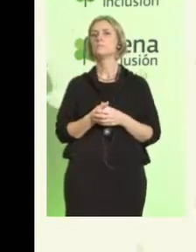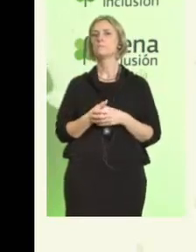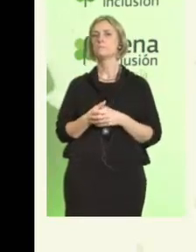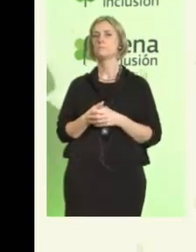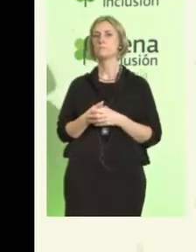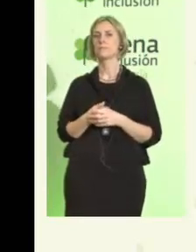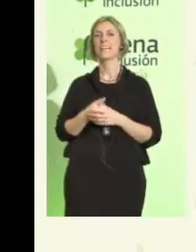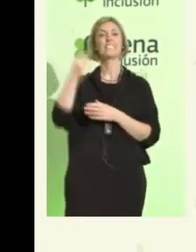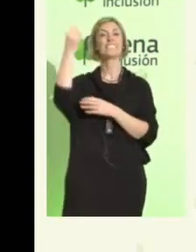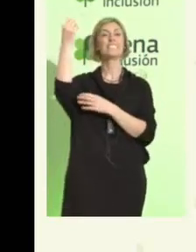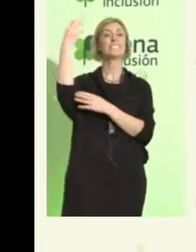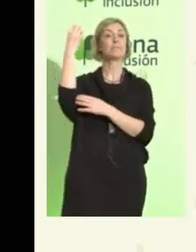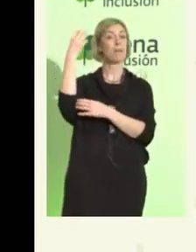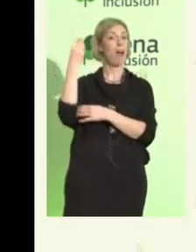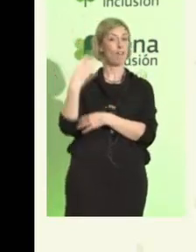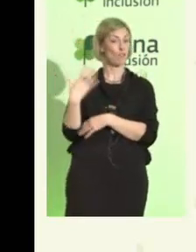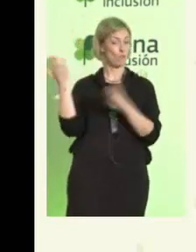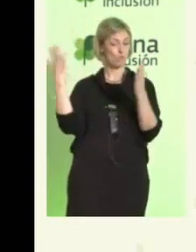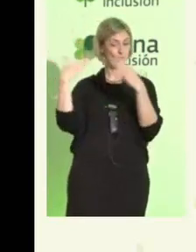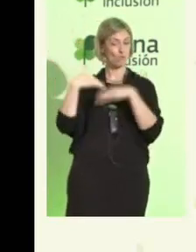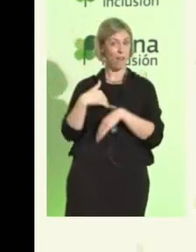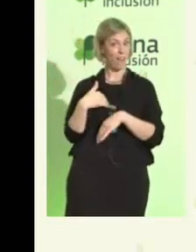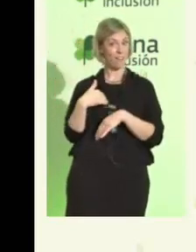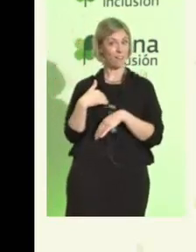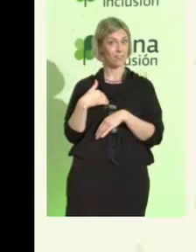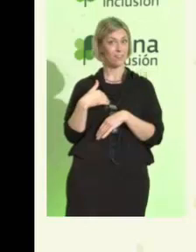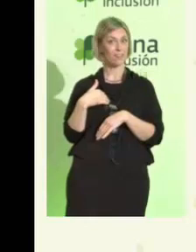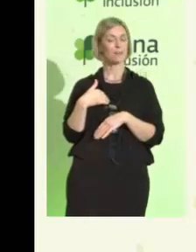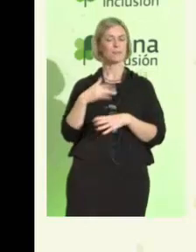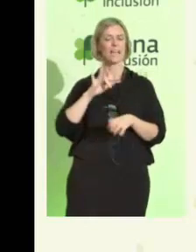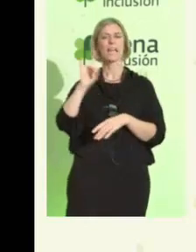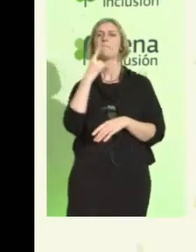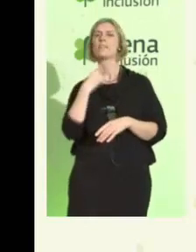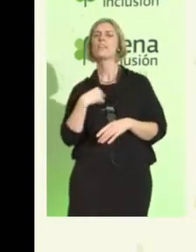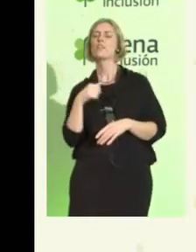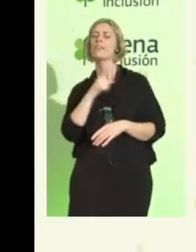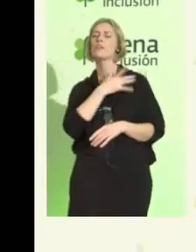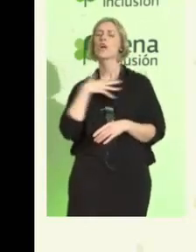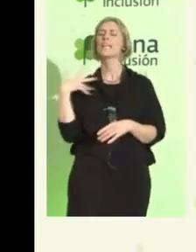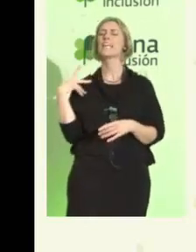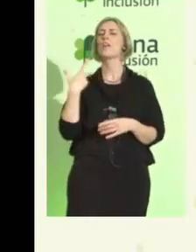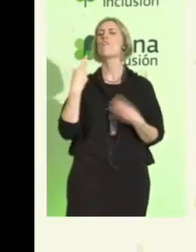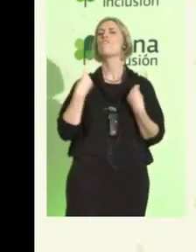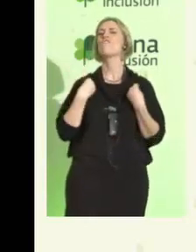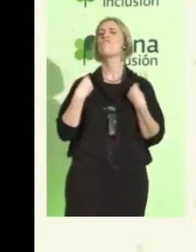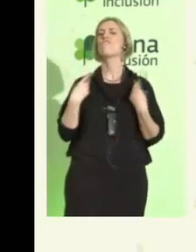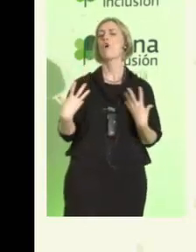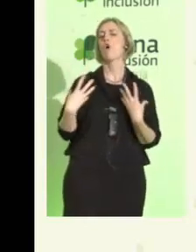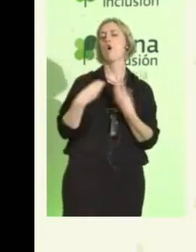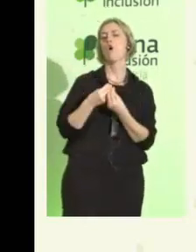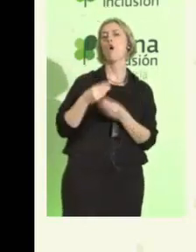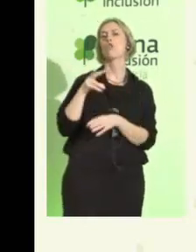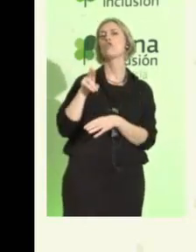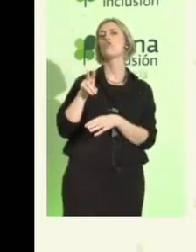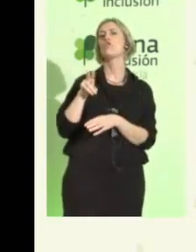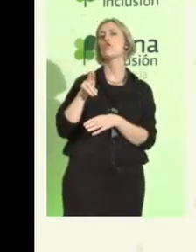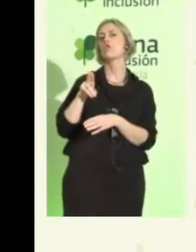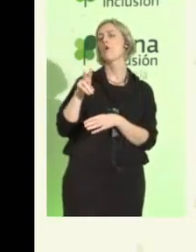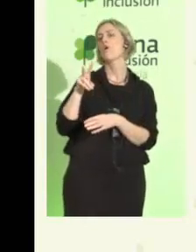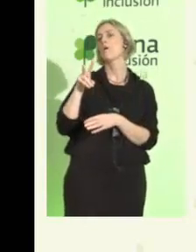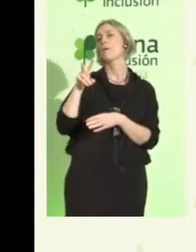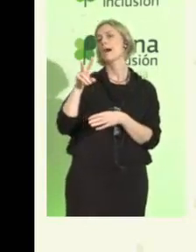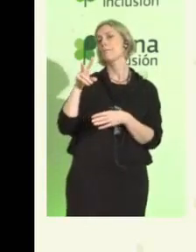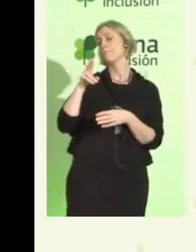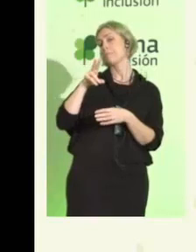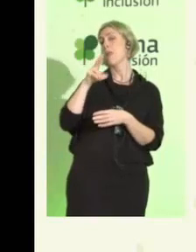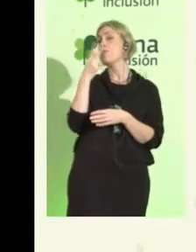los semáforos, no había semáforos. Y me dijo, quiero vivir con mis dos hermanos mayores. Y pensé, oh, bueno, tenemos que encontrar a tus